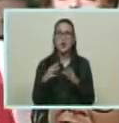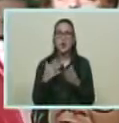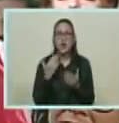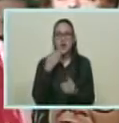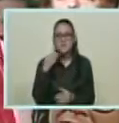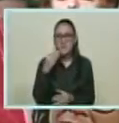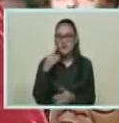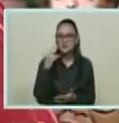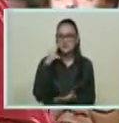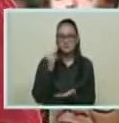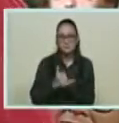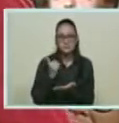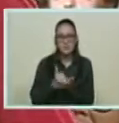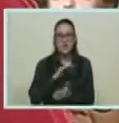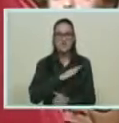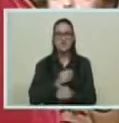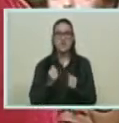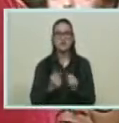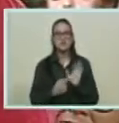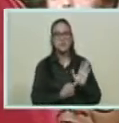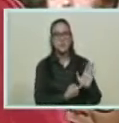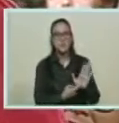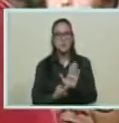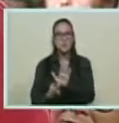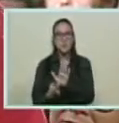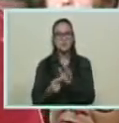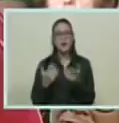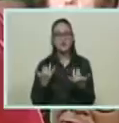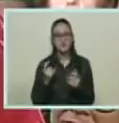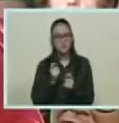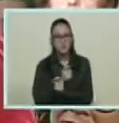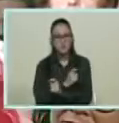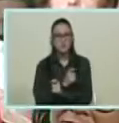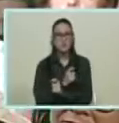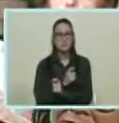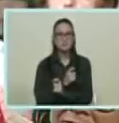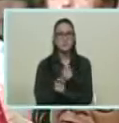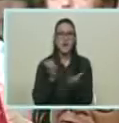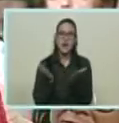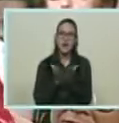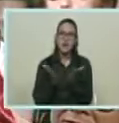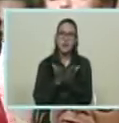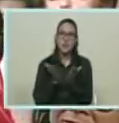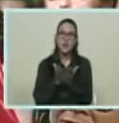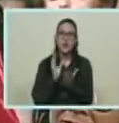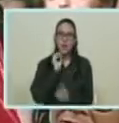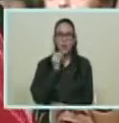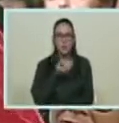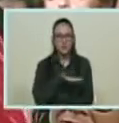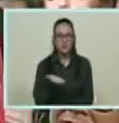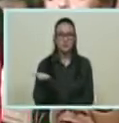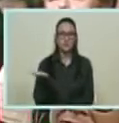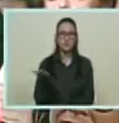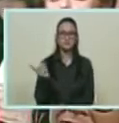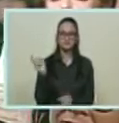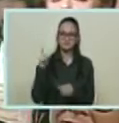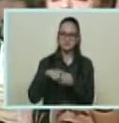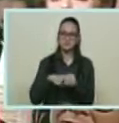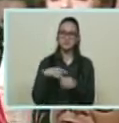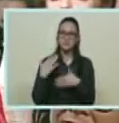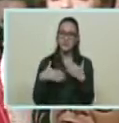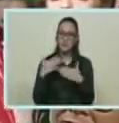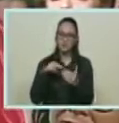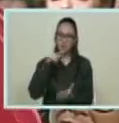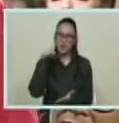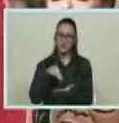como experiencia de fuerza para mostrar, y que se convertirán en una escuela para la juventud que se incorpora a la